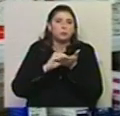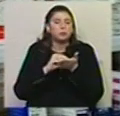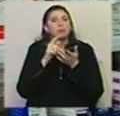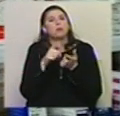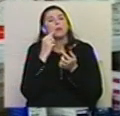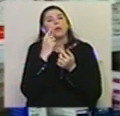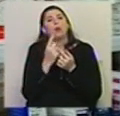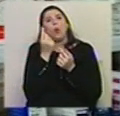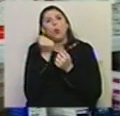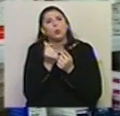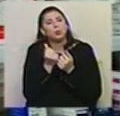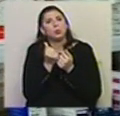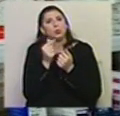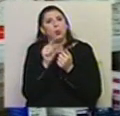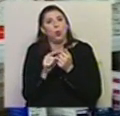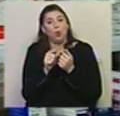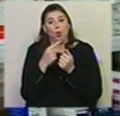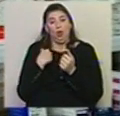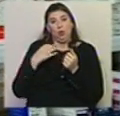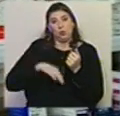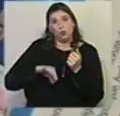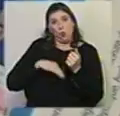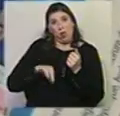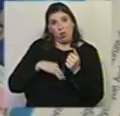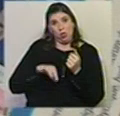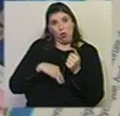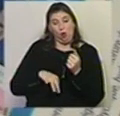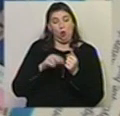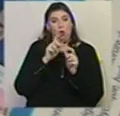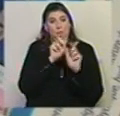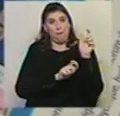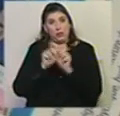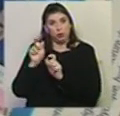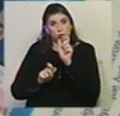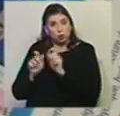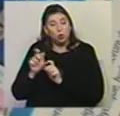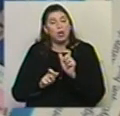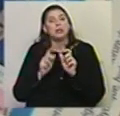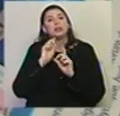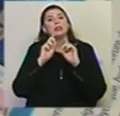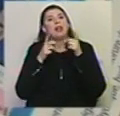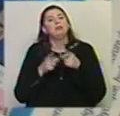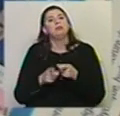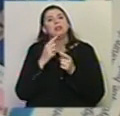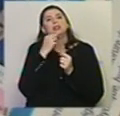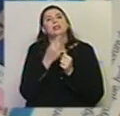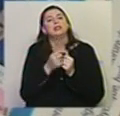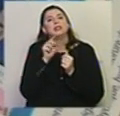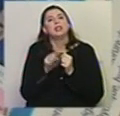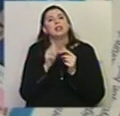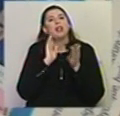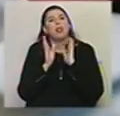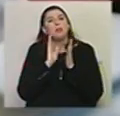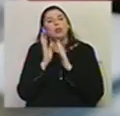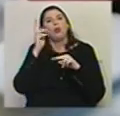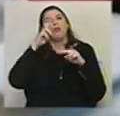como el costo en función del ingreso familiar o del ingreso país, han incluido componentes cualitativos como los utilizados en el tratamiento de